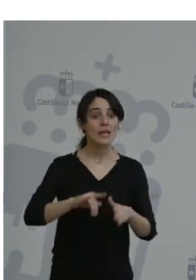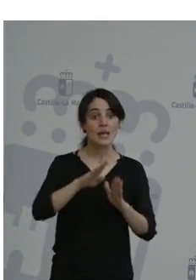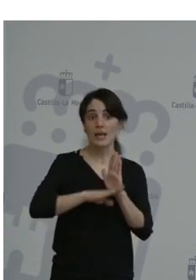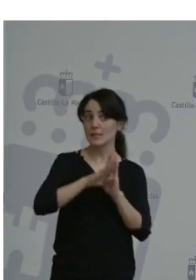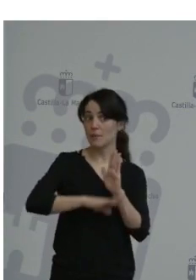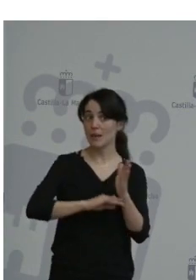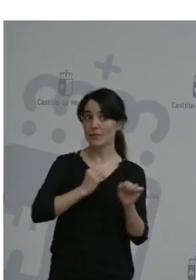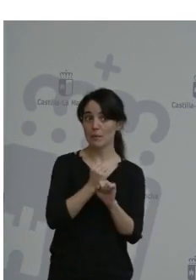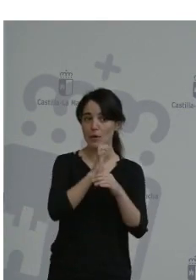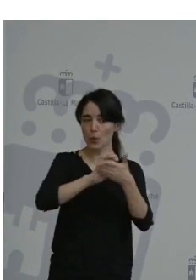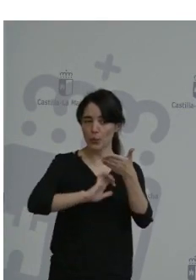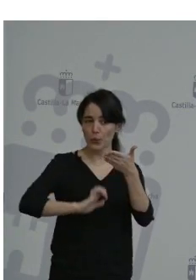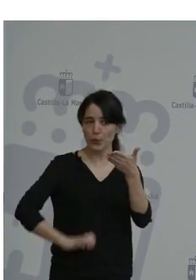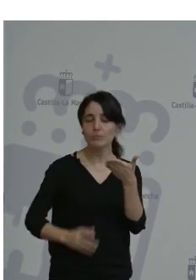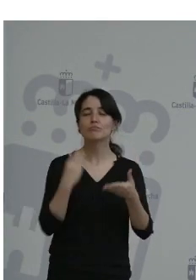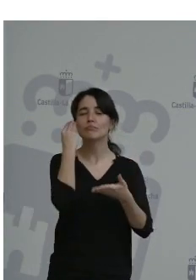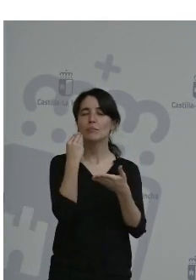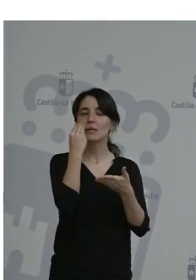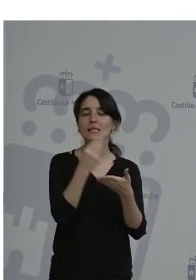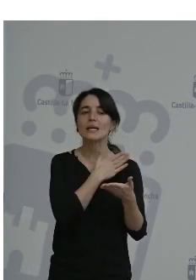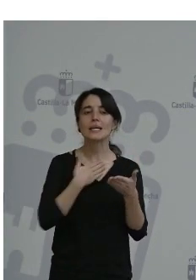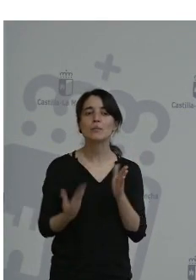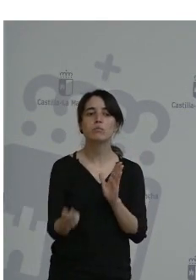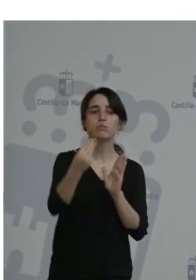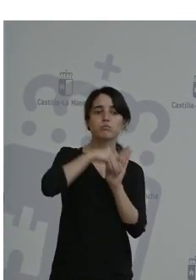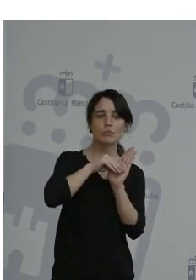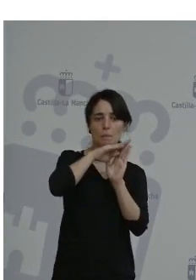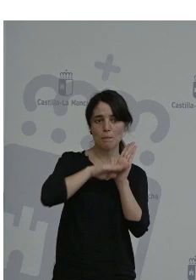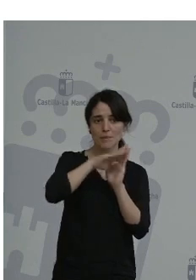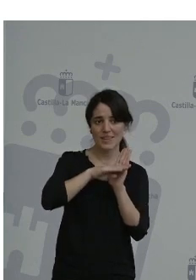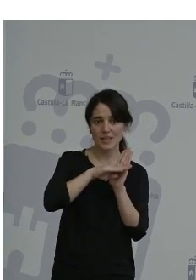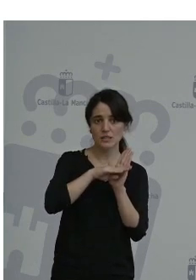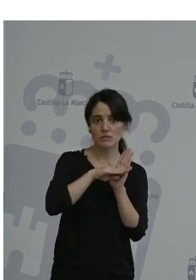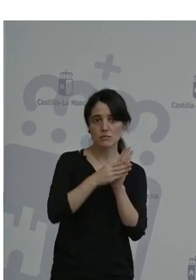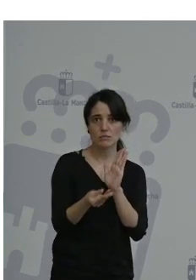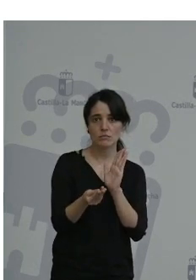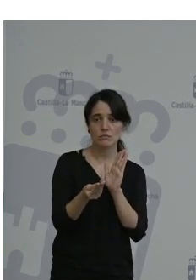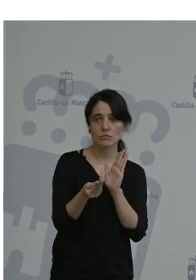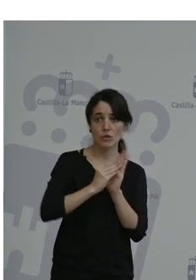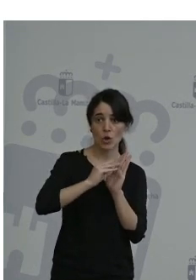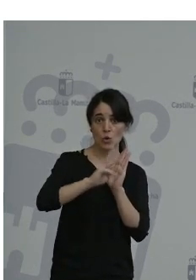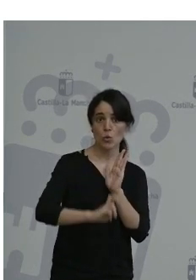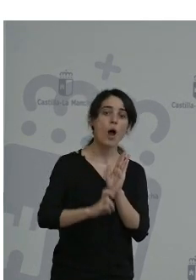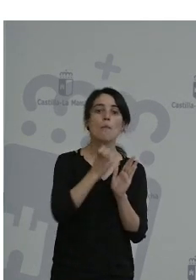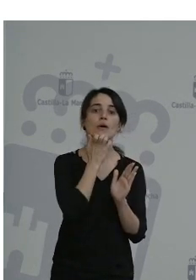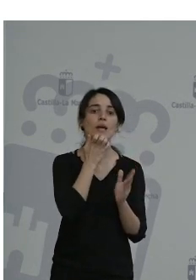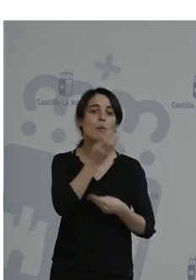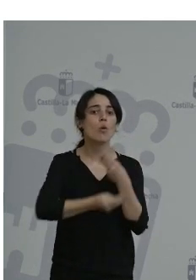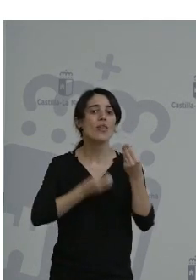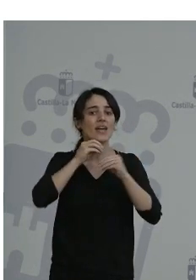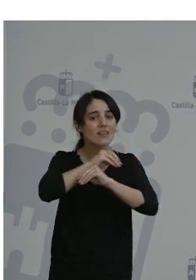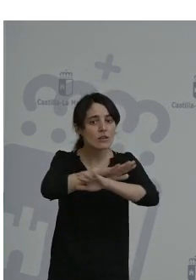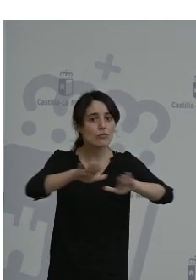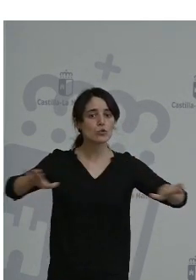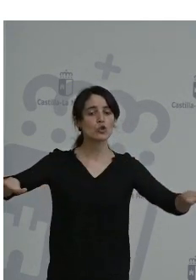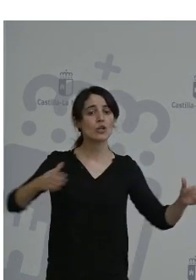está la posibilidad de implementar medidas como son hacer una mayor difusión institucional